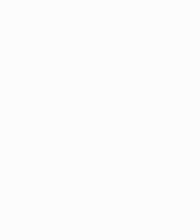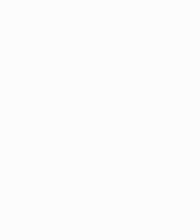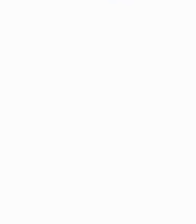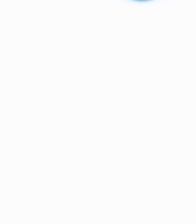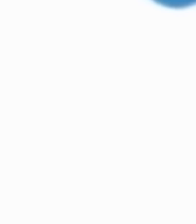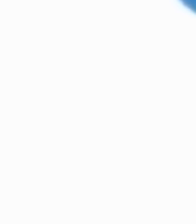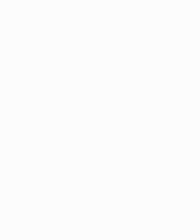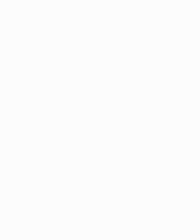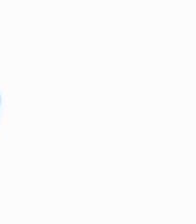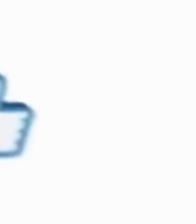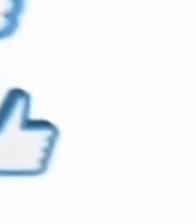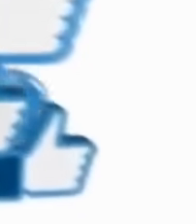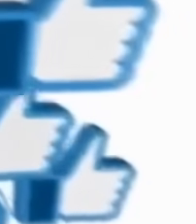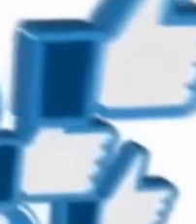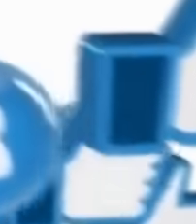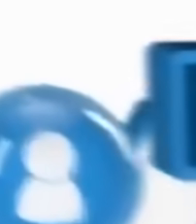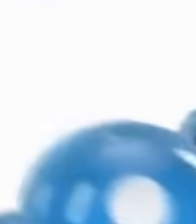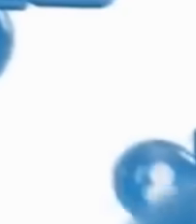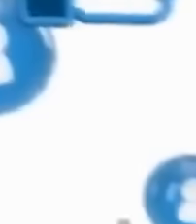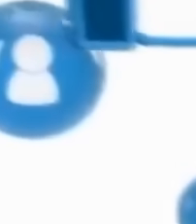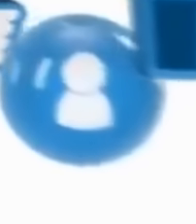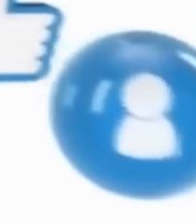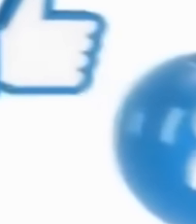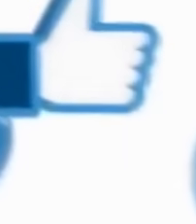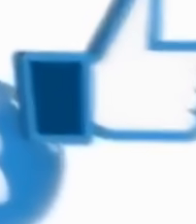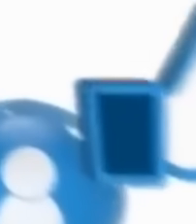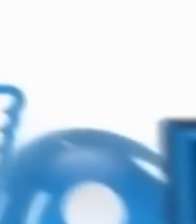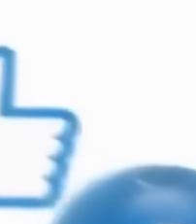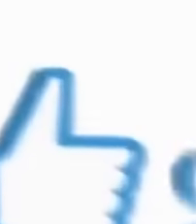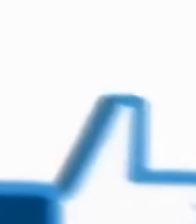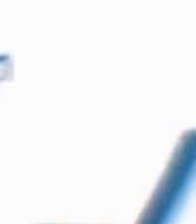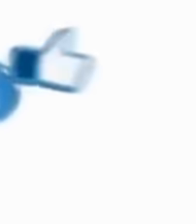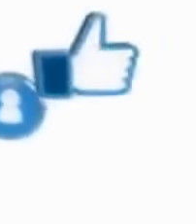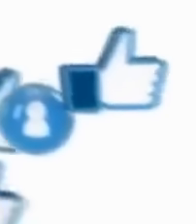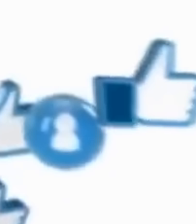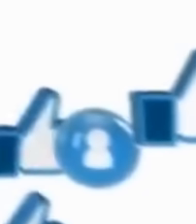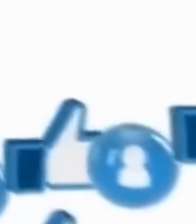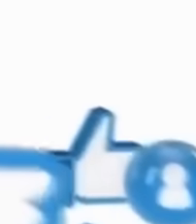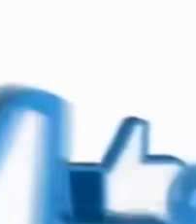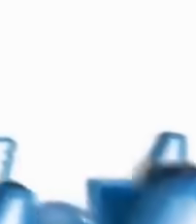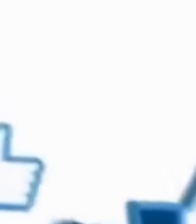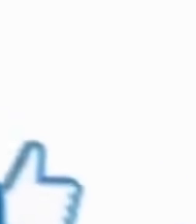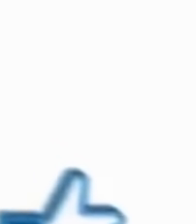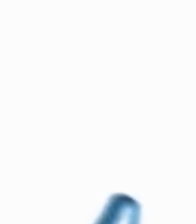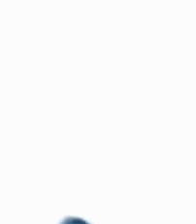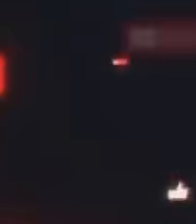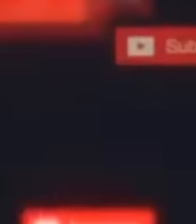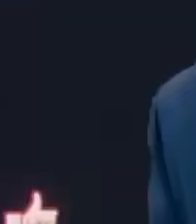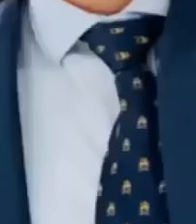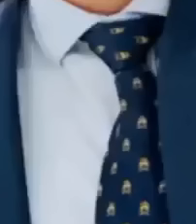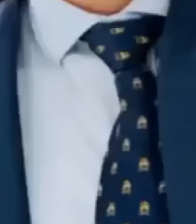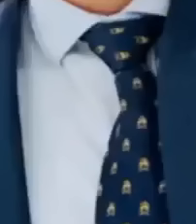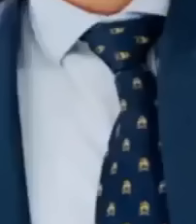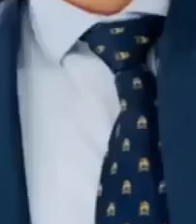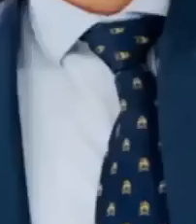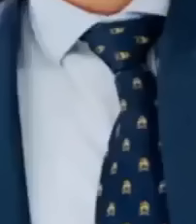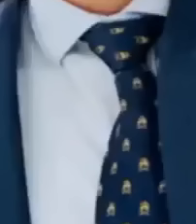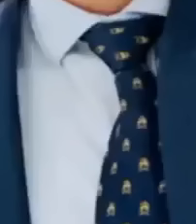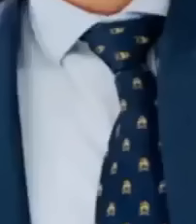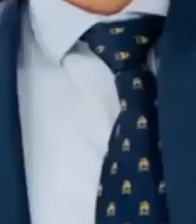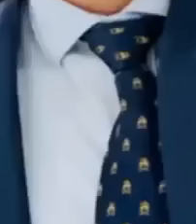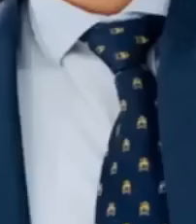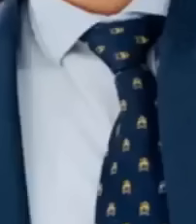el periodista que te ayudó a la información el periodista de la radio y la televisión